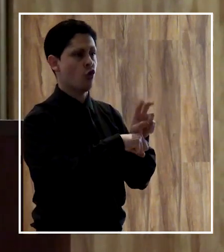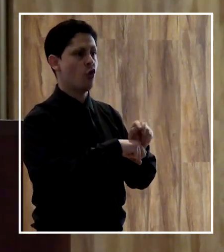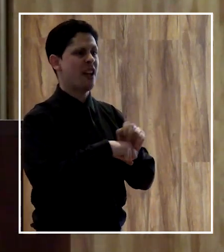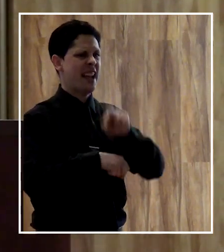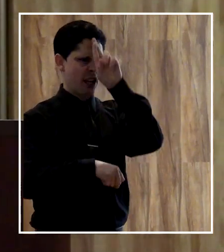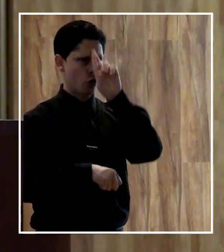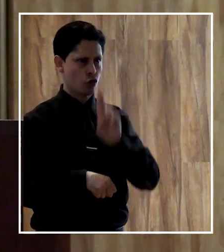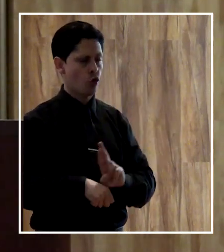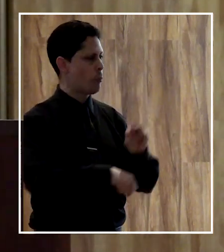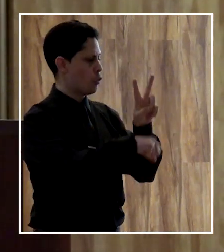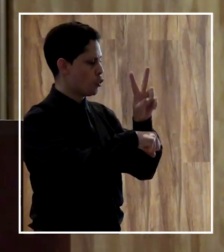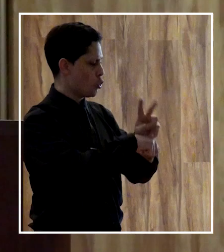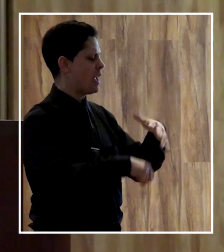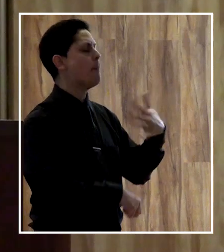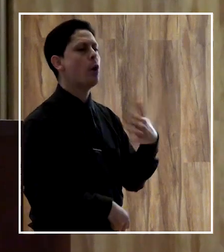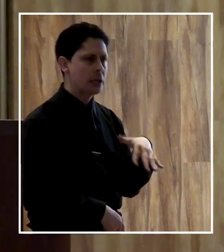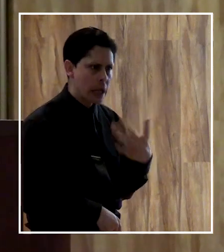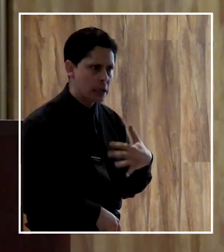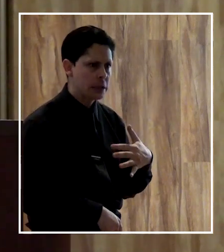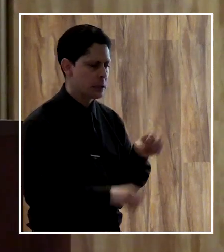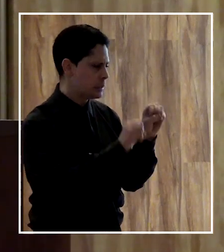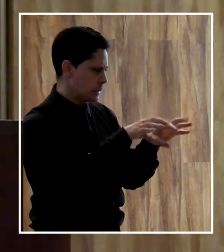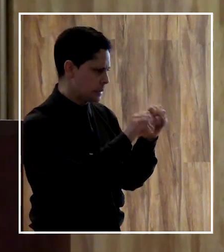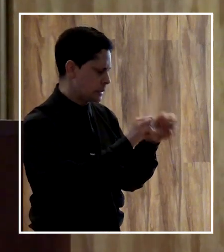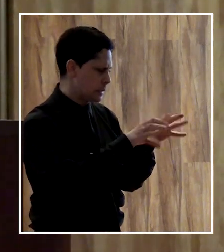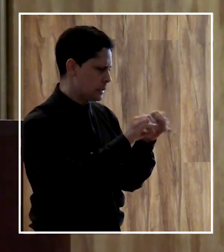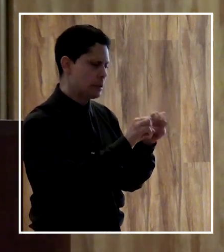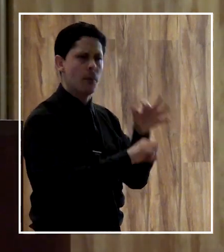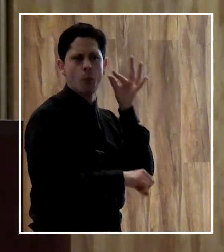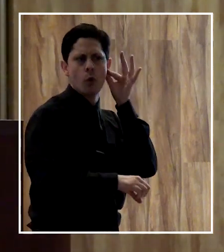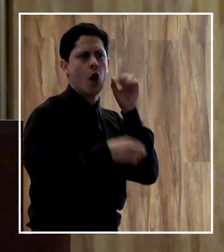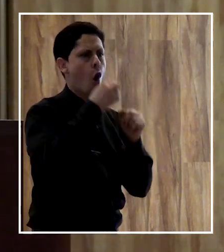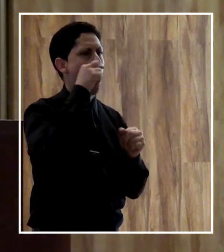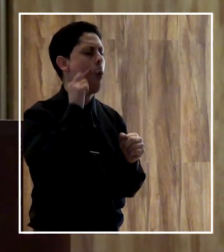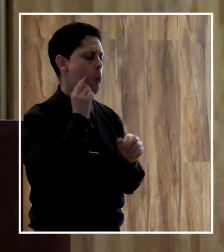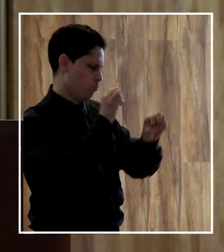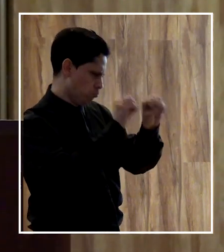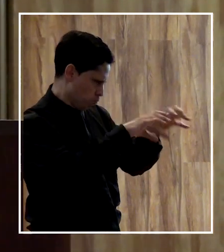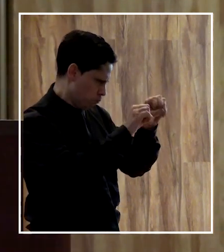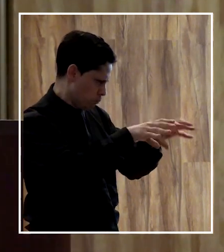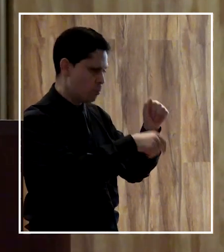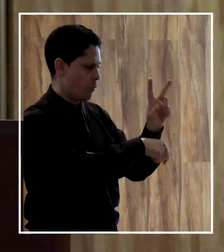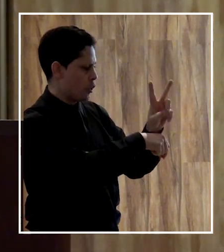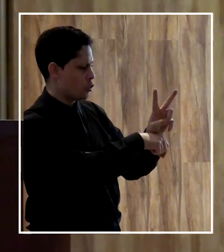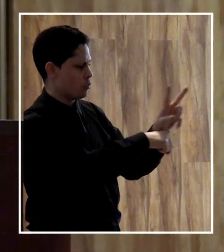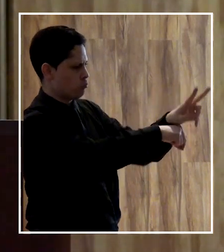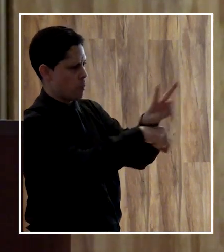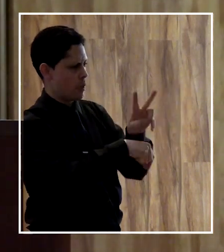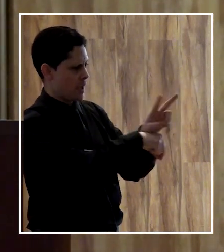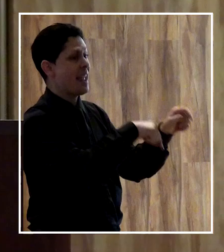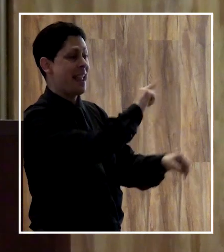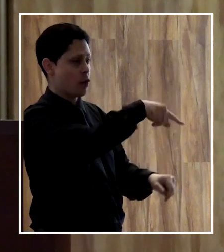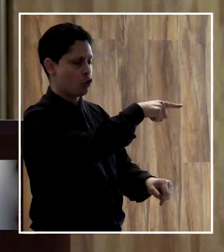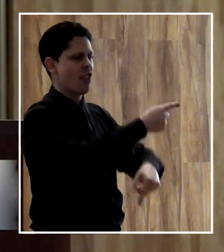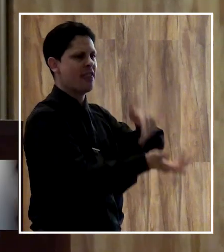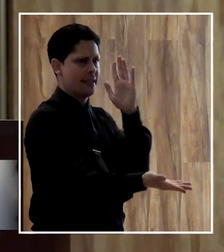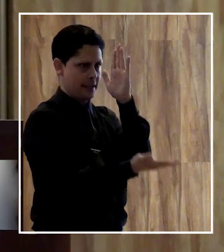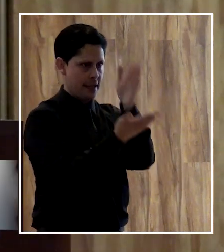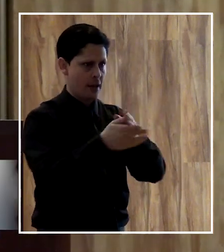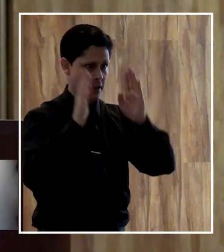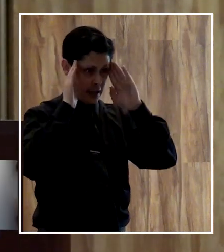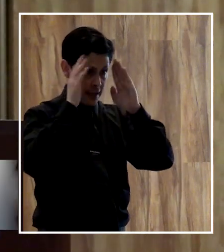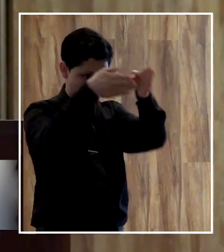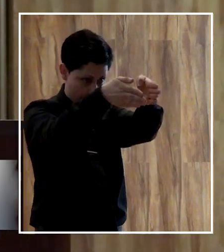profesores y las profesoras, maestros, maestras, que decidieron que ese